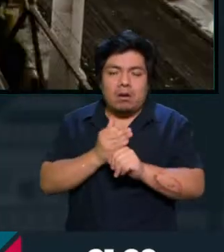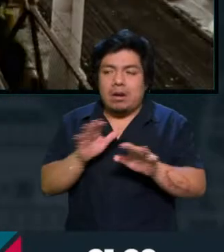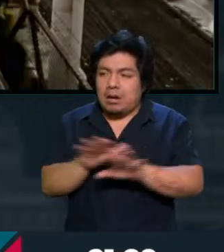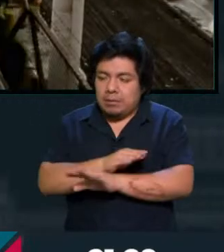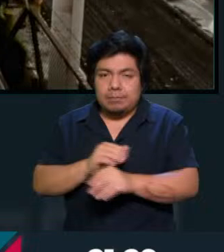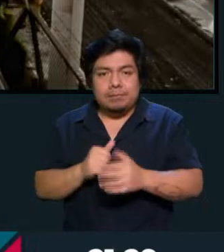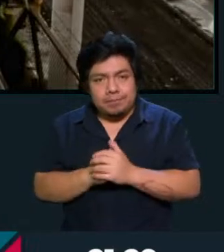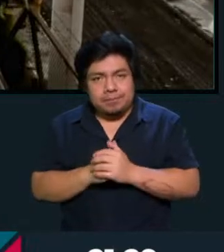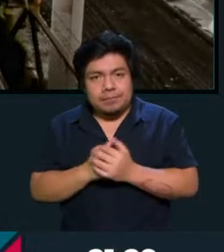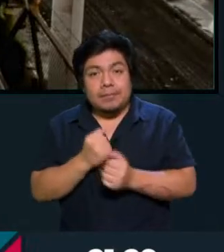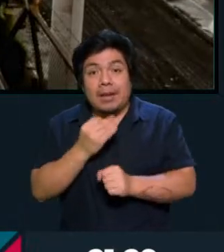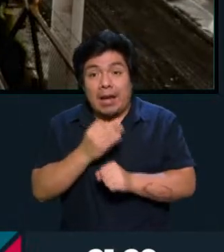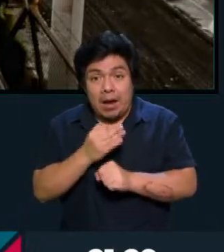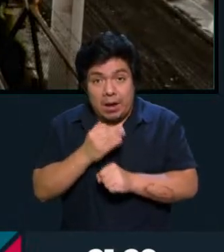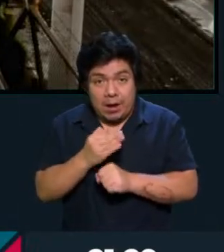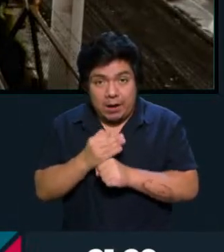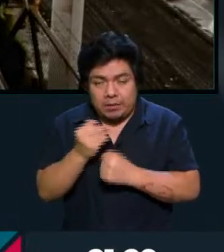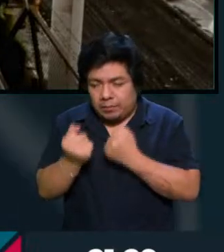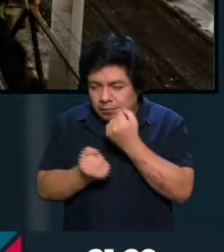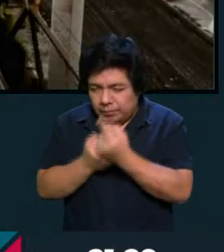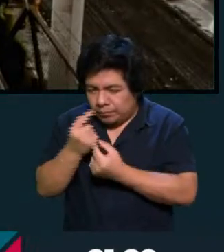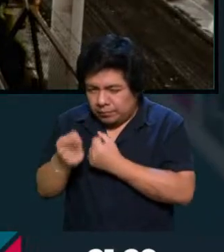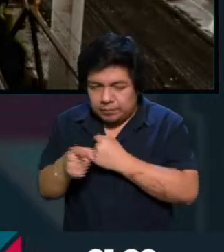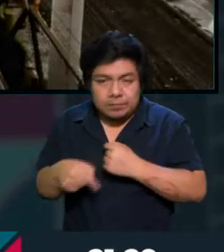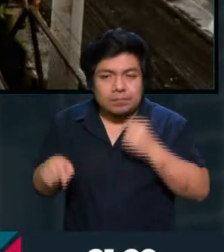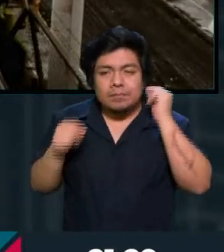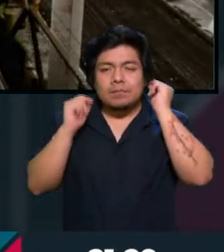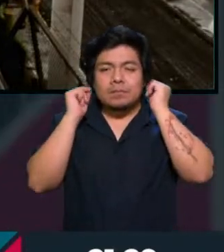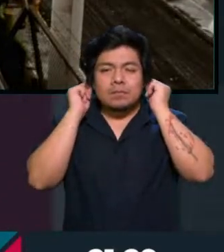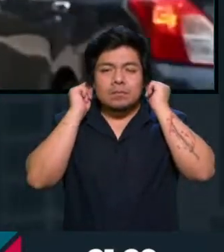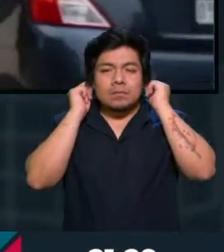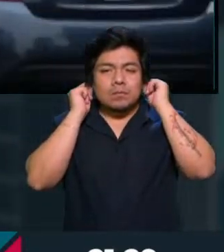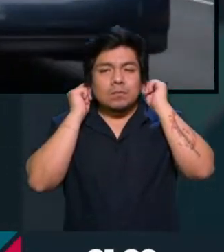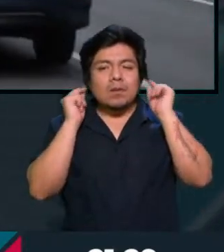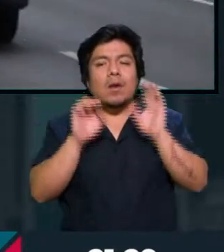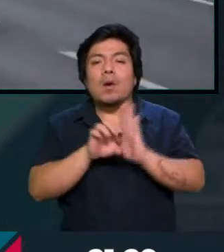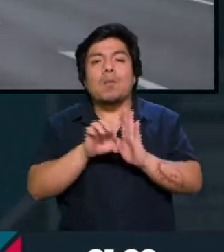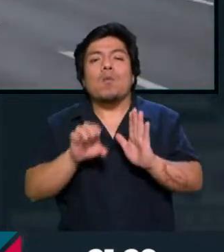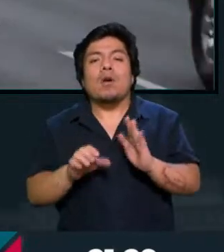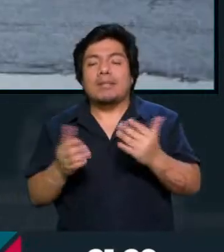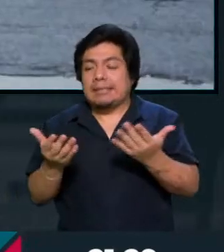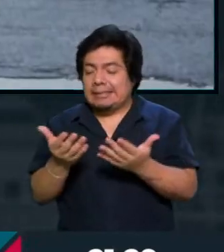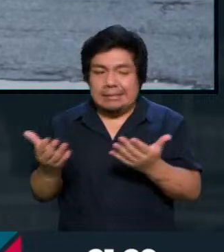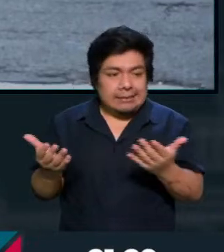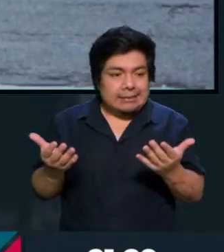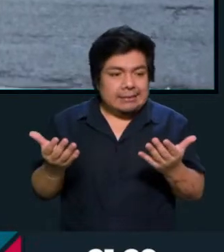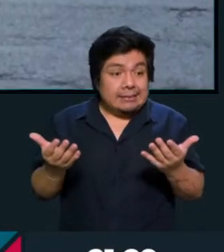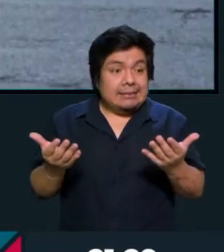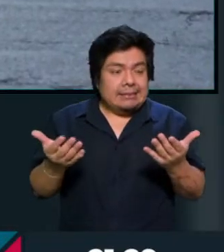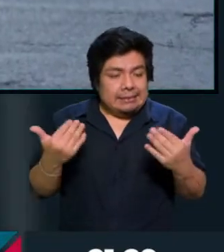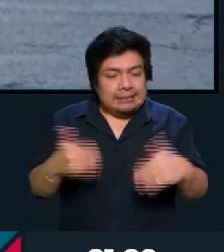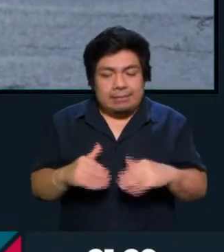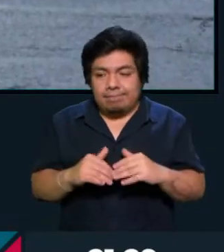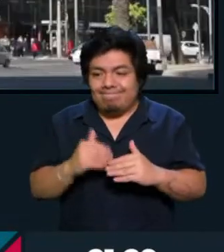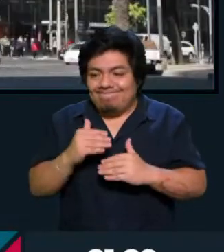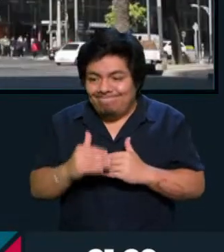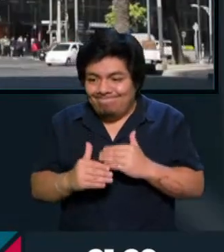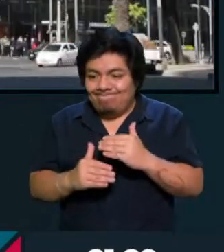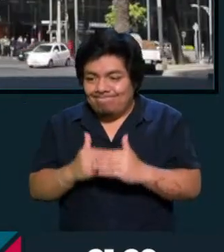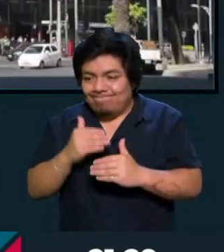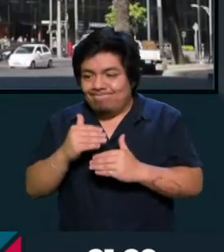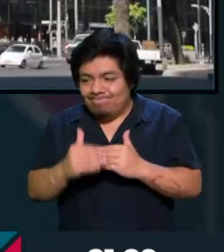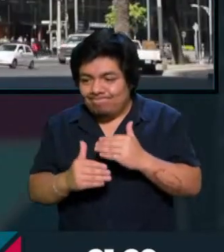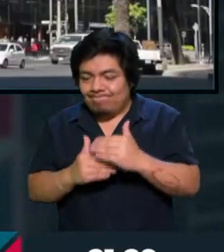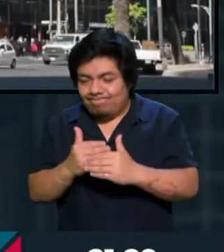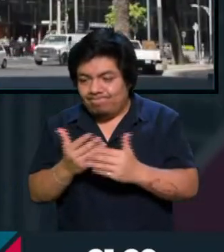de las cuestiones que estamos viendo es que justamente no podemos calibrar todavía cómo viene este proceso, porque